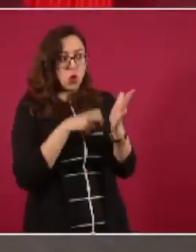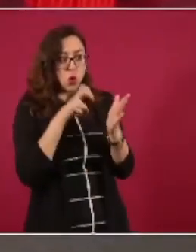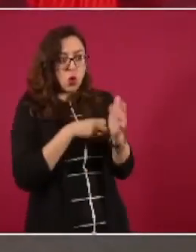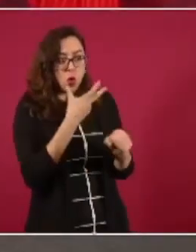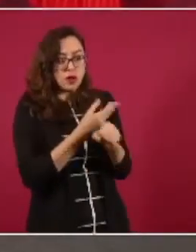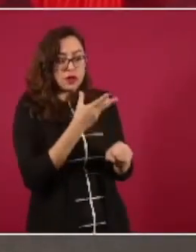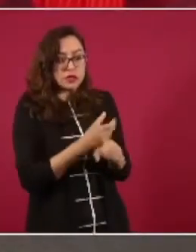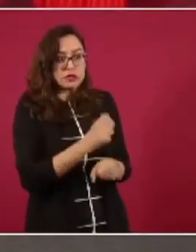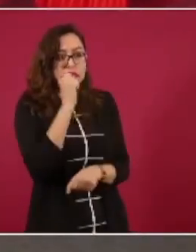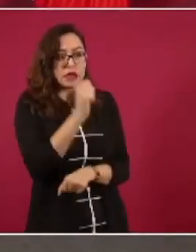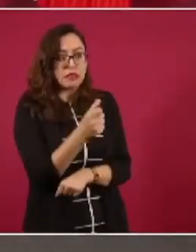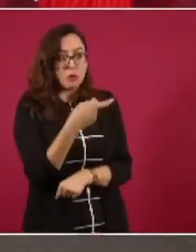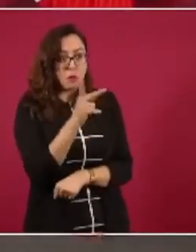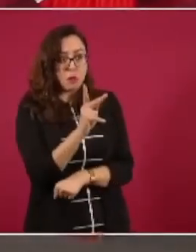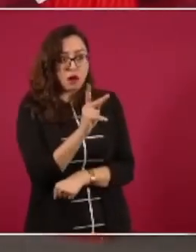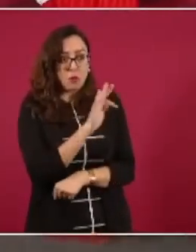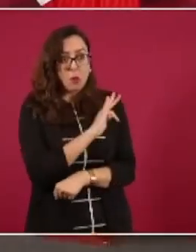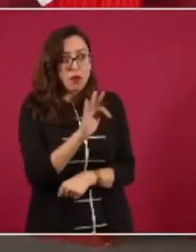no podríamos